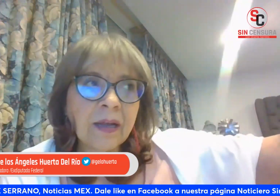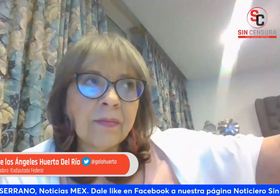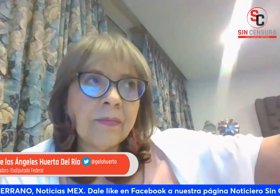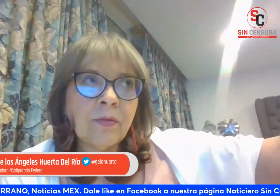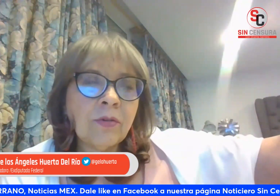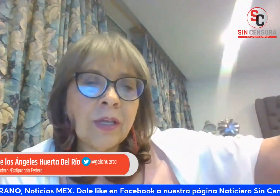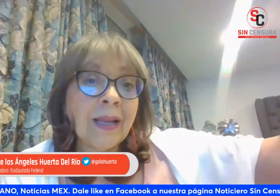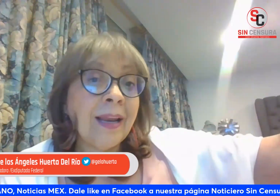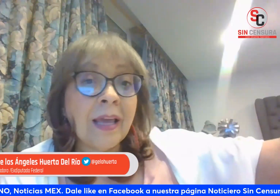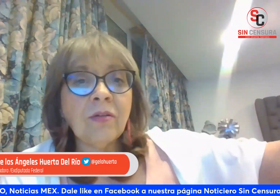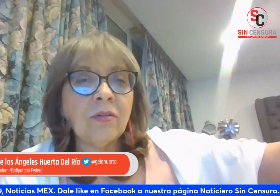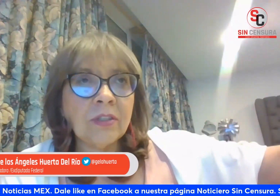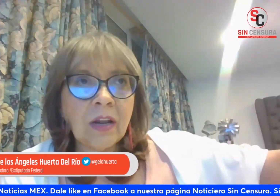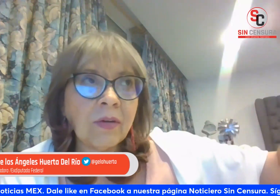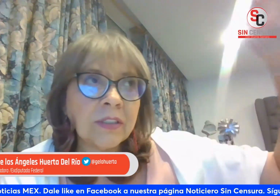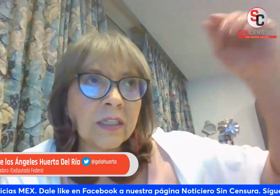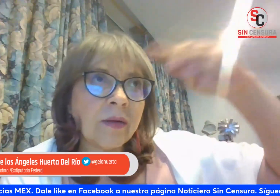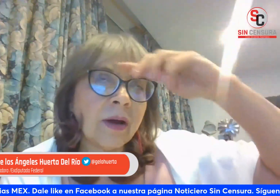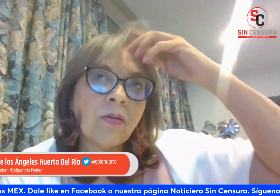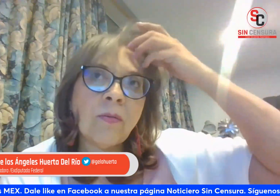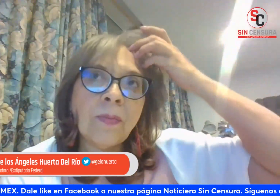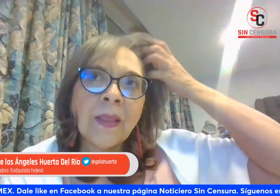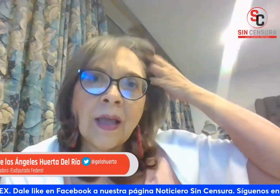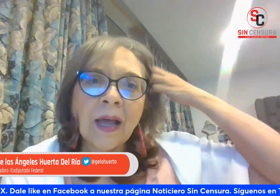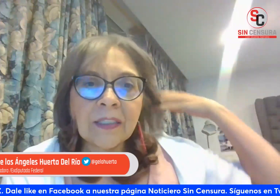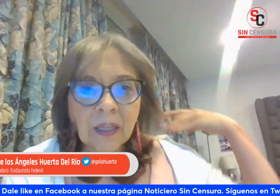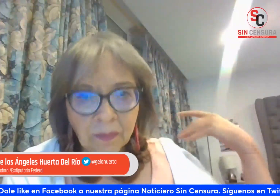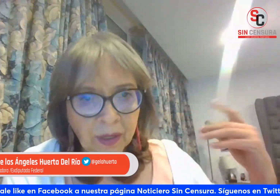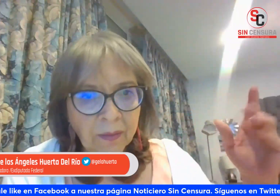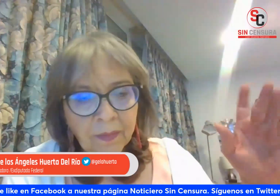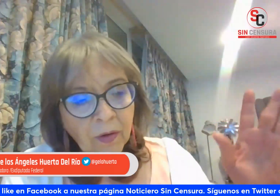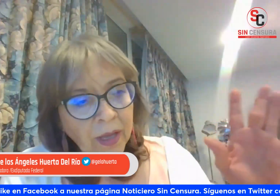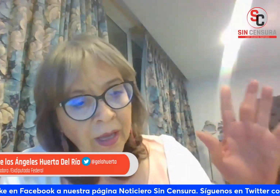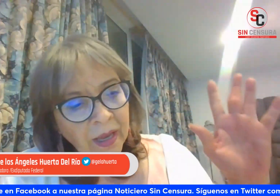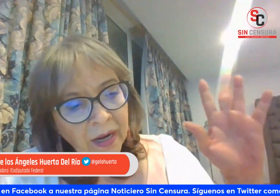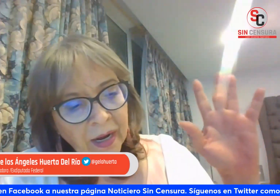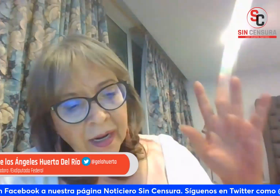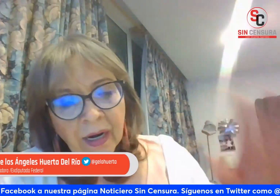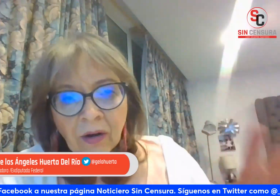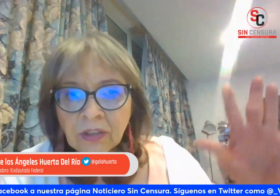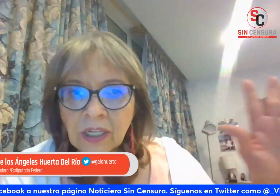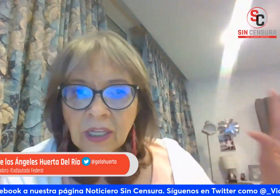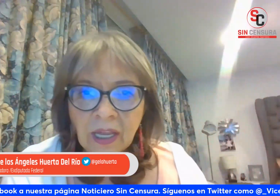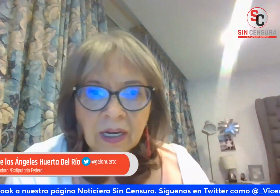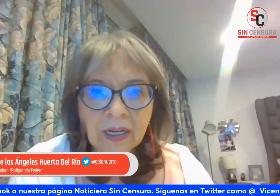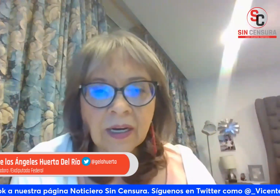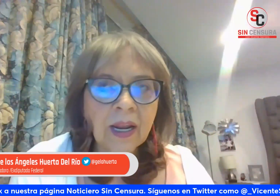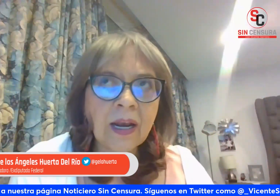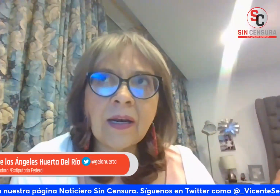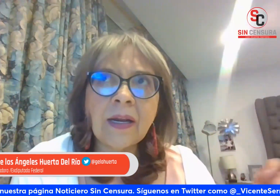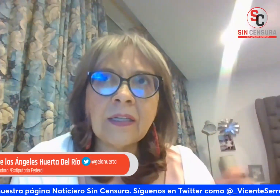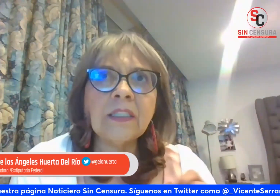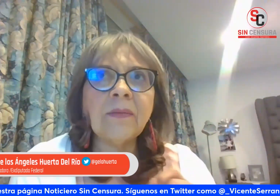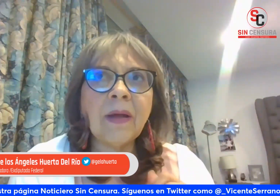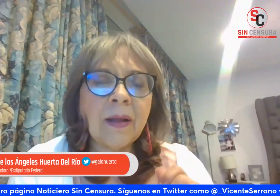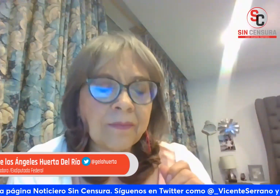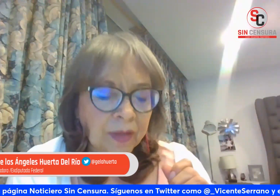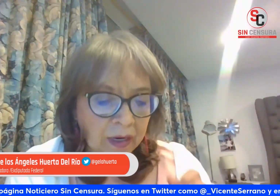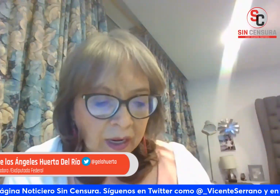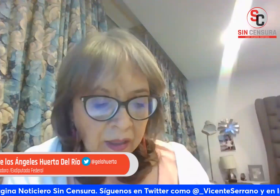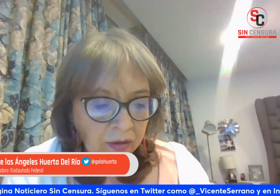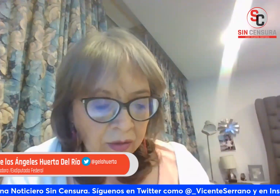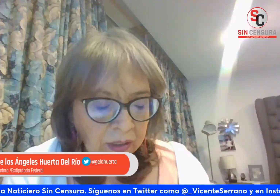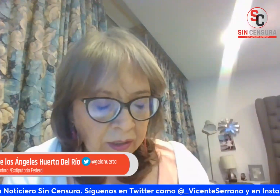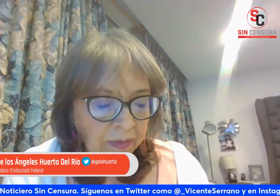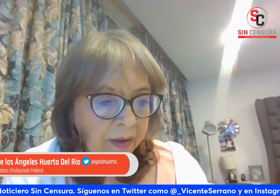que está muy lejos y le cuesta trabajo acceder. Por ejemplo, el Canal 11 y el sistema